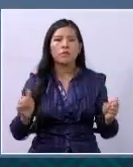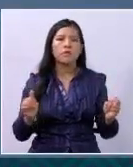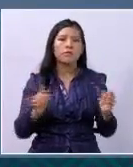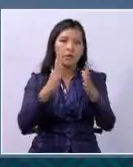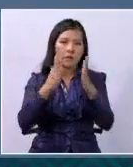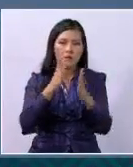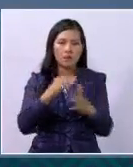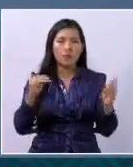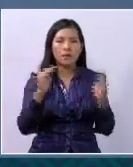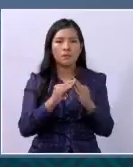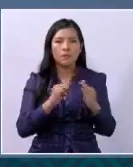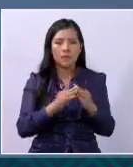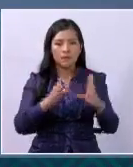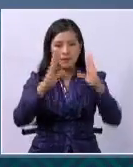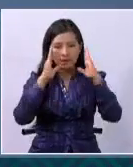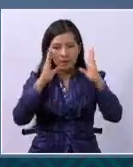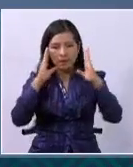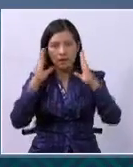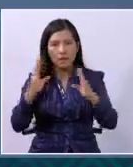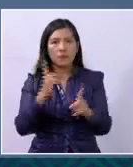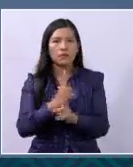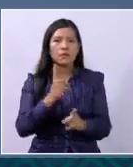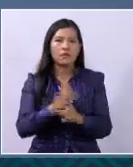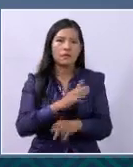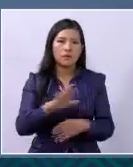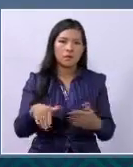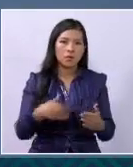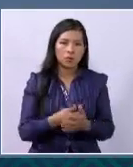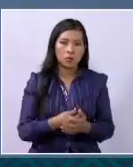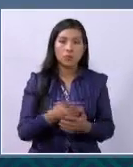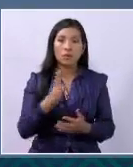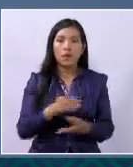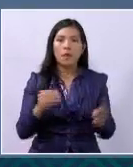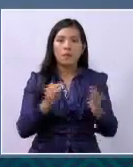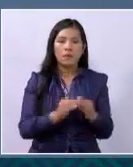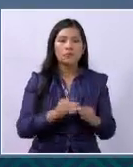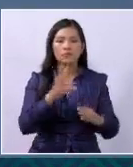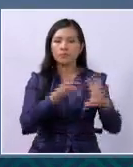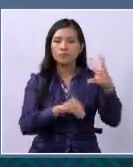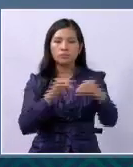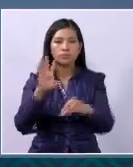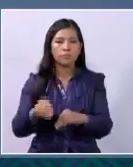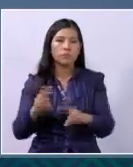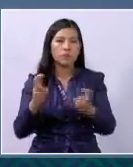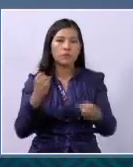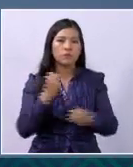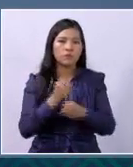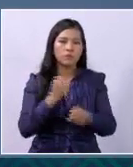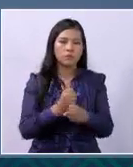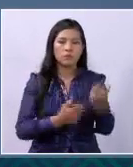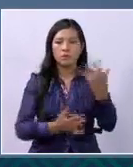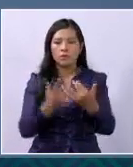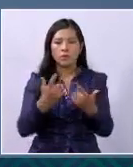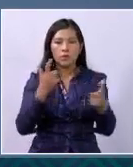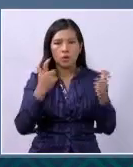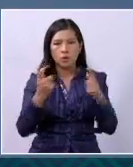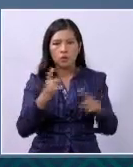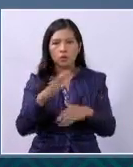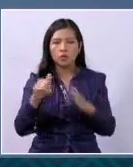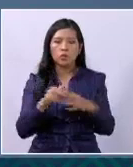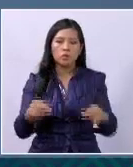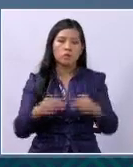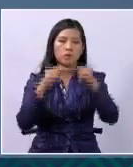siendo atendidas y además sofocadas por el trabajo que está haciendo el nivel